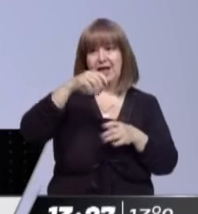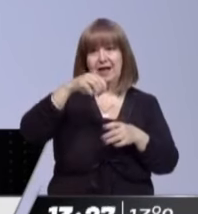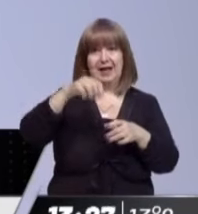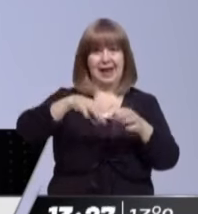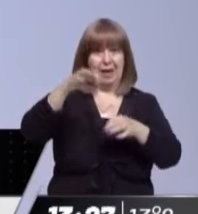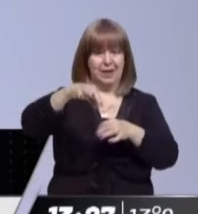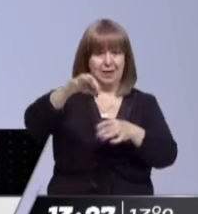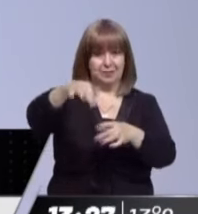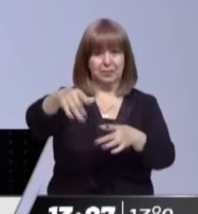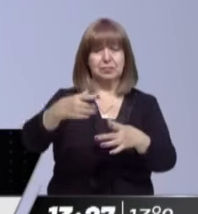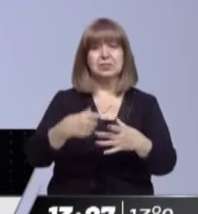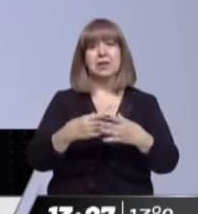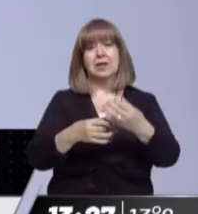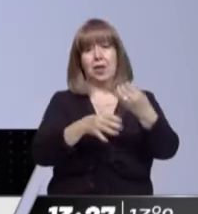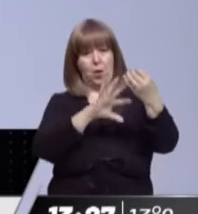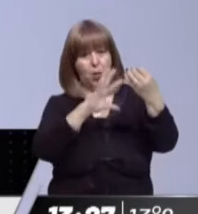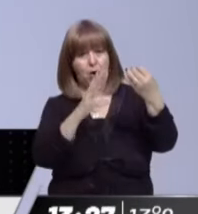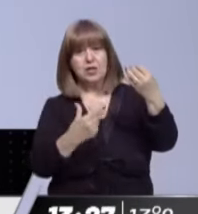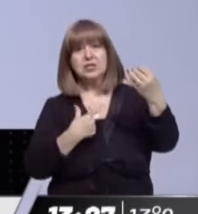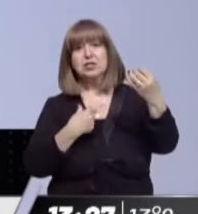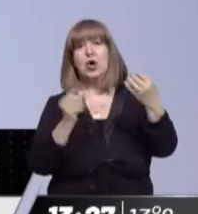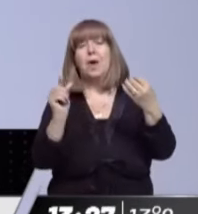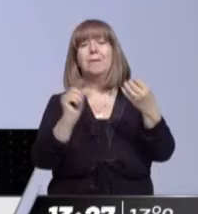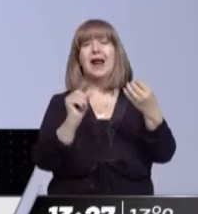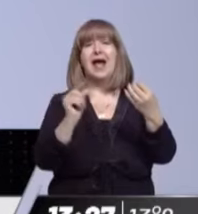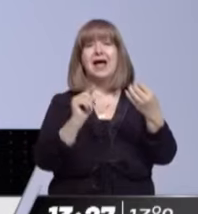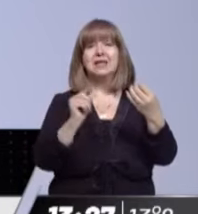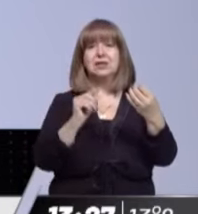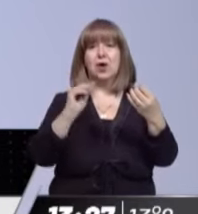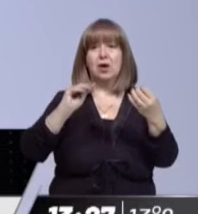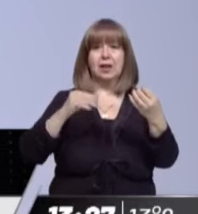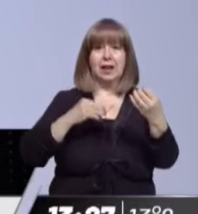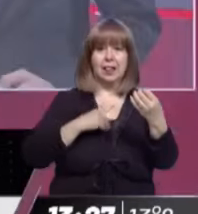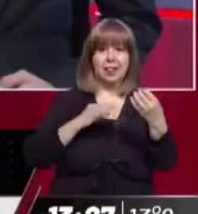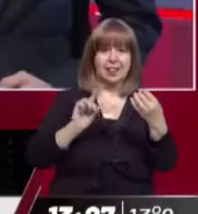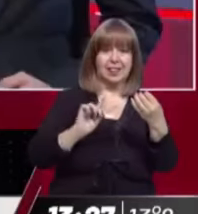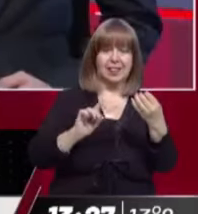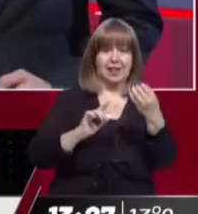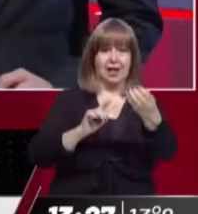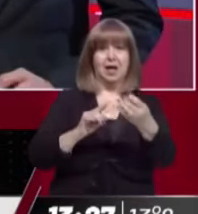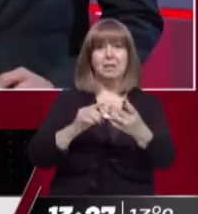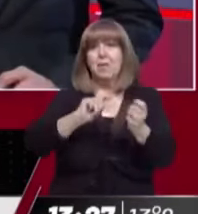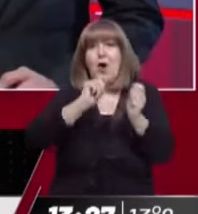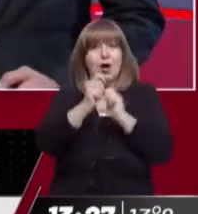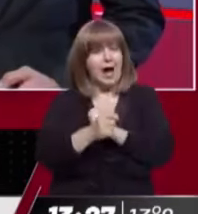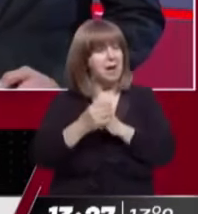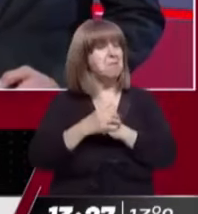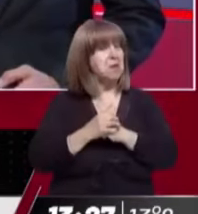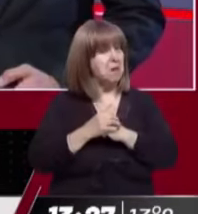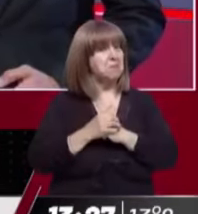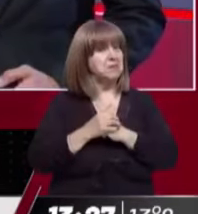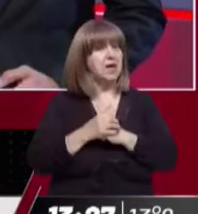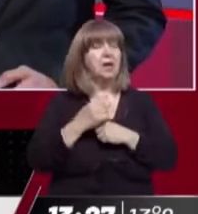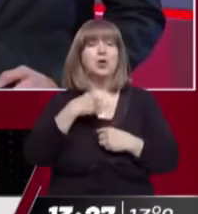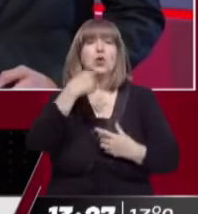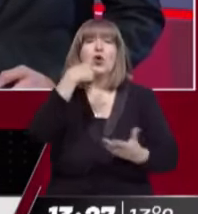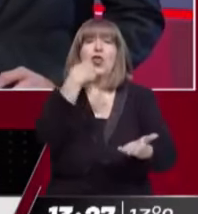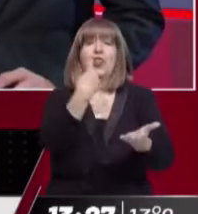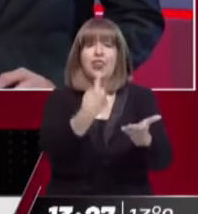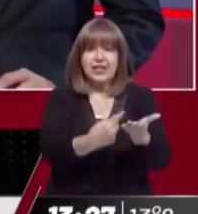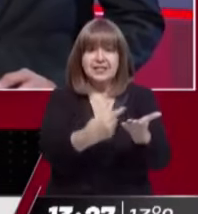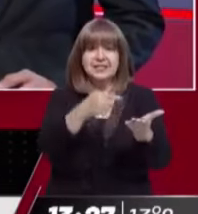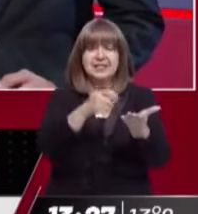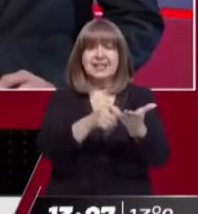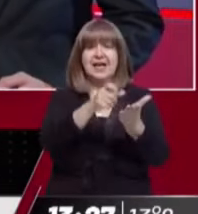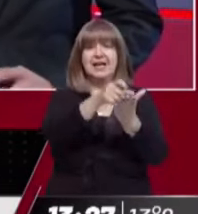Dale, llévate una bolsita, que te hago precio, no te vas a arrepentir. ¿Qué tal? Bueno, mira. Increíble lo que puede hacer, ¿no? Bueno, ahora